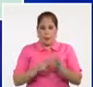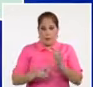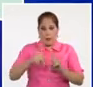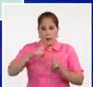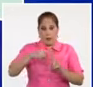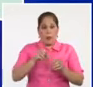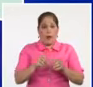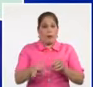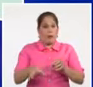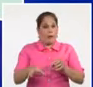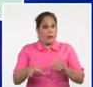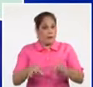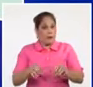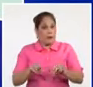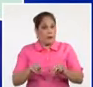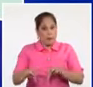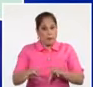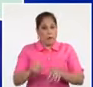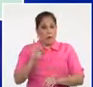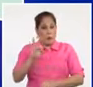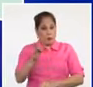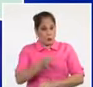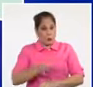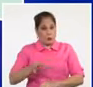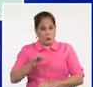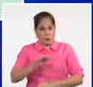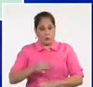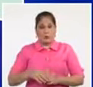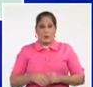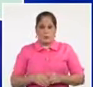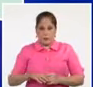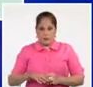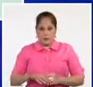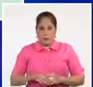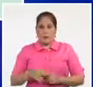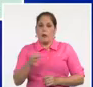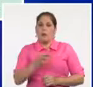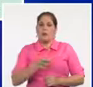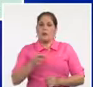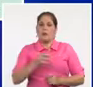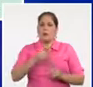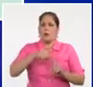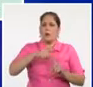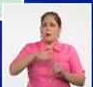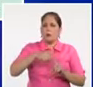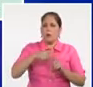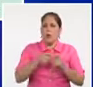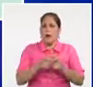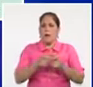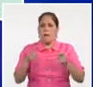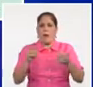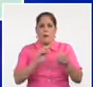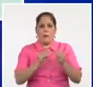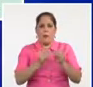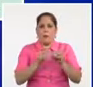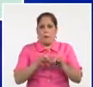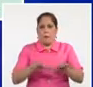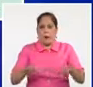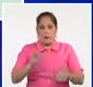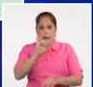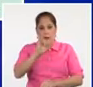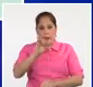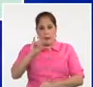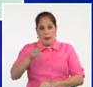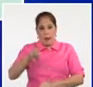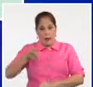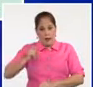dispersos en sus 8 municipios. El municipio de Las Tunas con la mayor transmisión, 76 ayer,